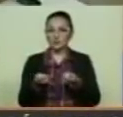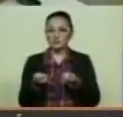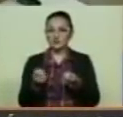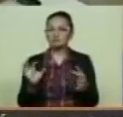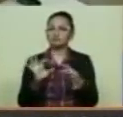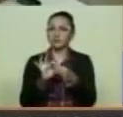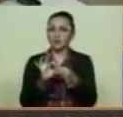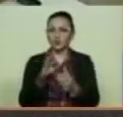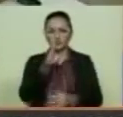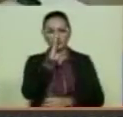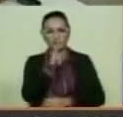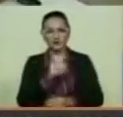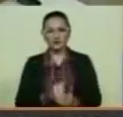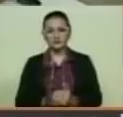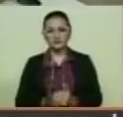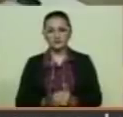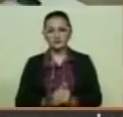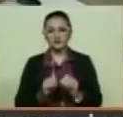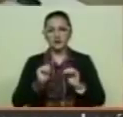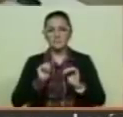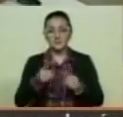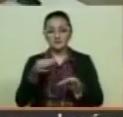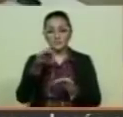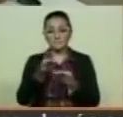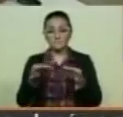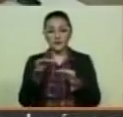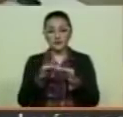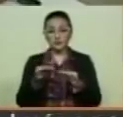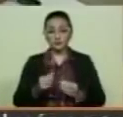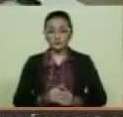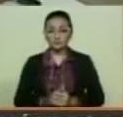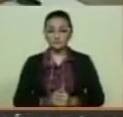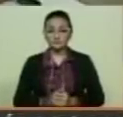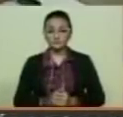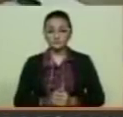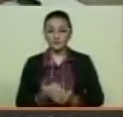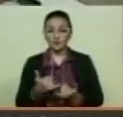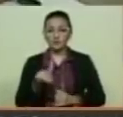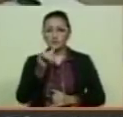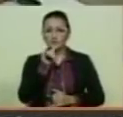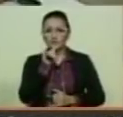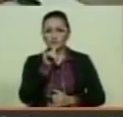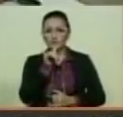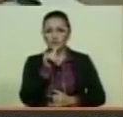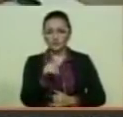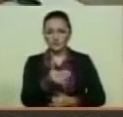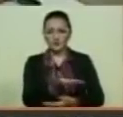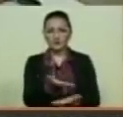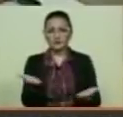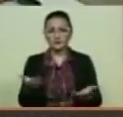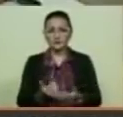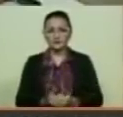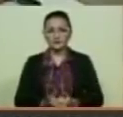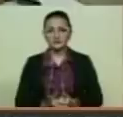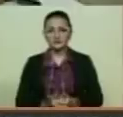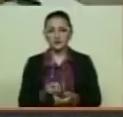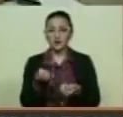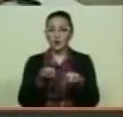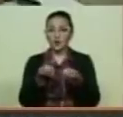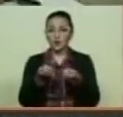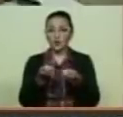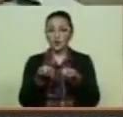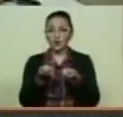relación directa con el arranque del Petro, queremos informar a la población venezolana que el costo del